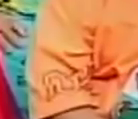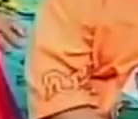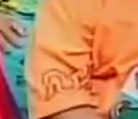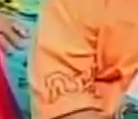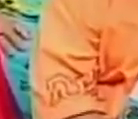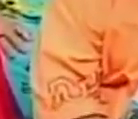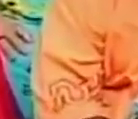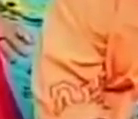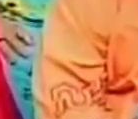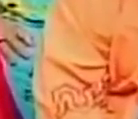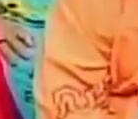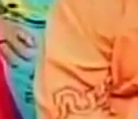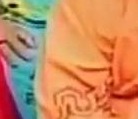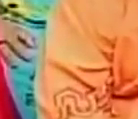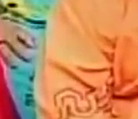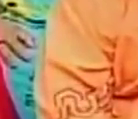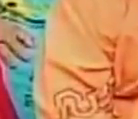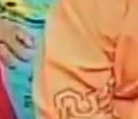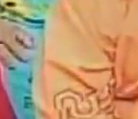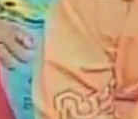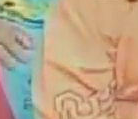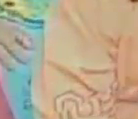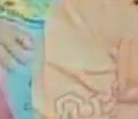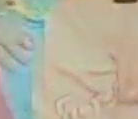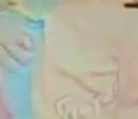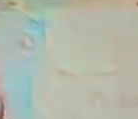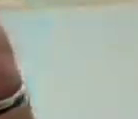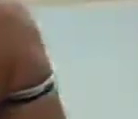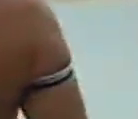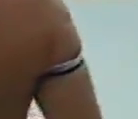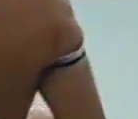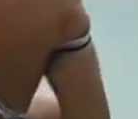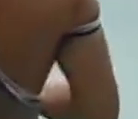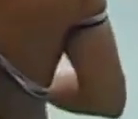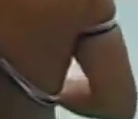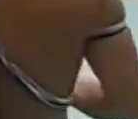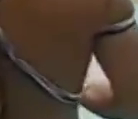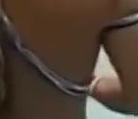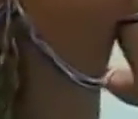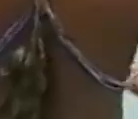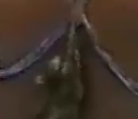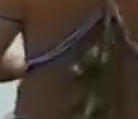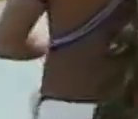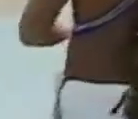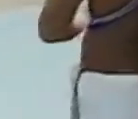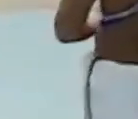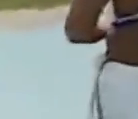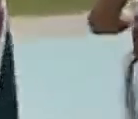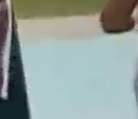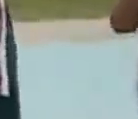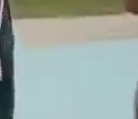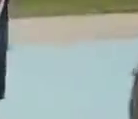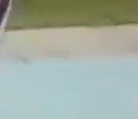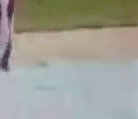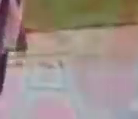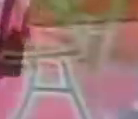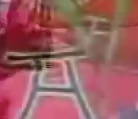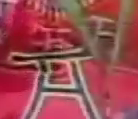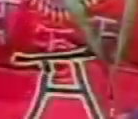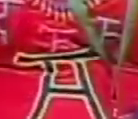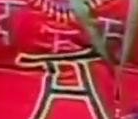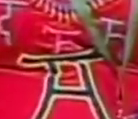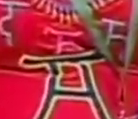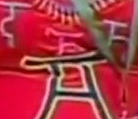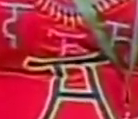en territorio venezolano, igualmente en Latinoamérica. Es parte entonces de las imágenes que podemos aportar en este momento